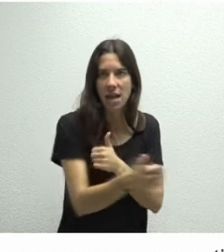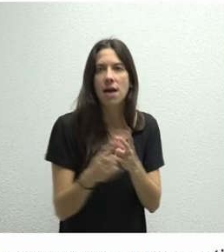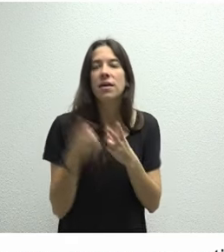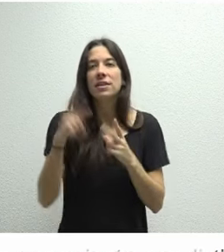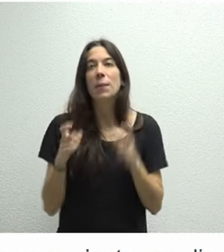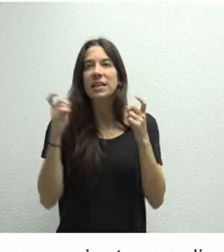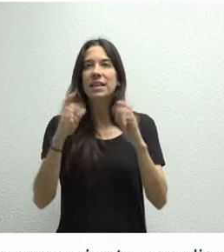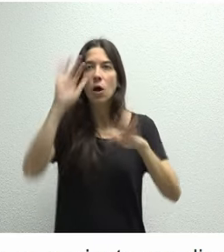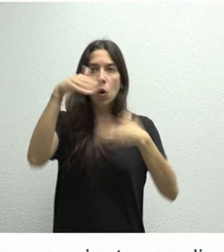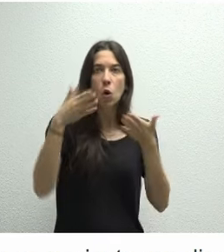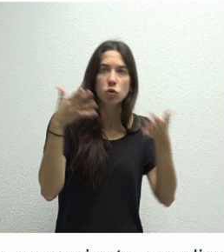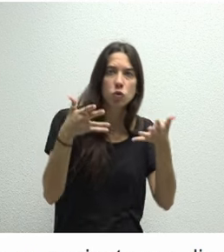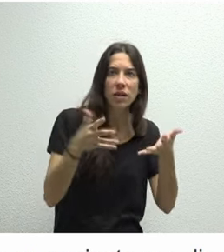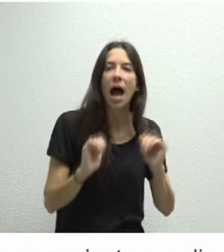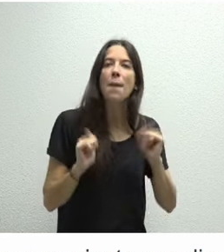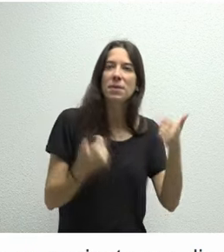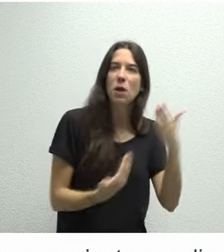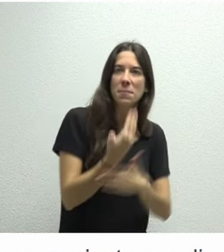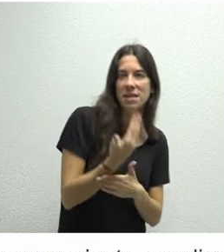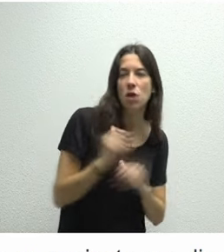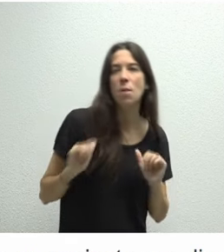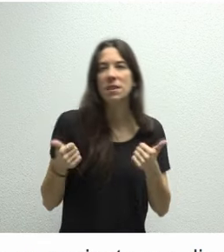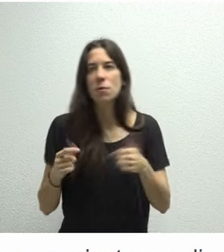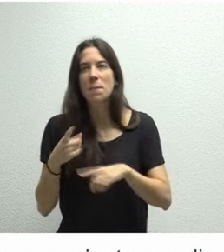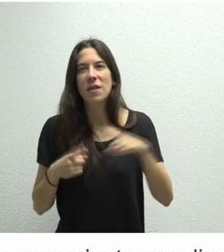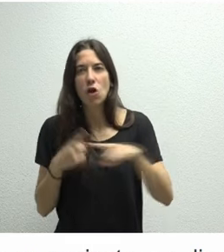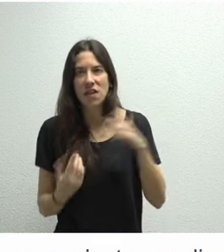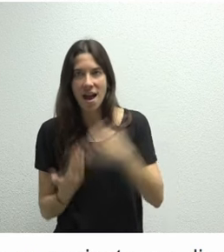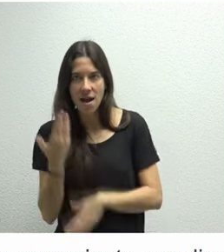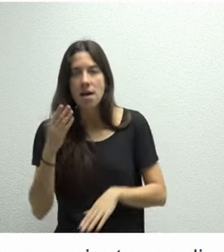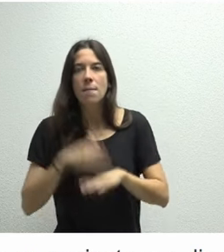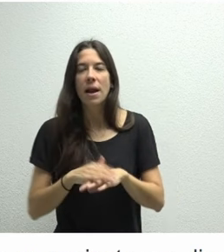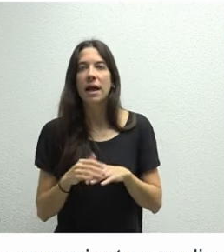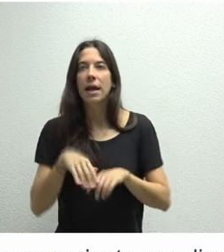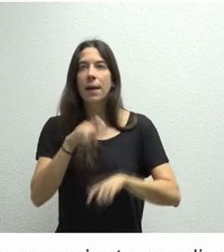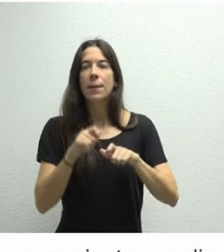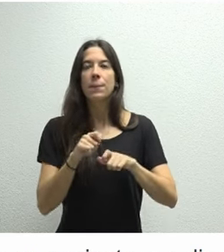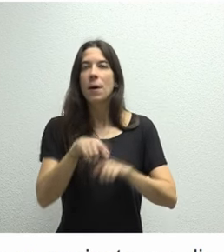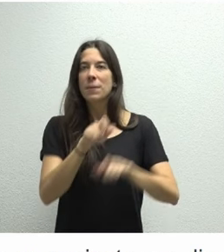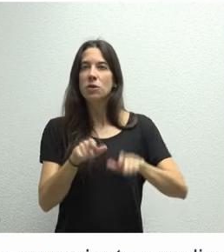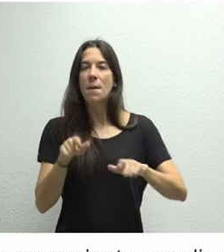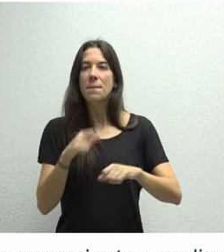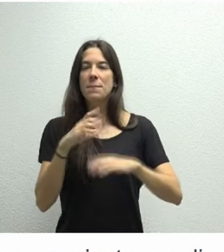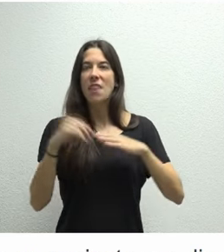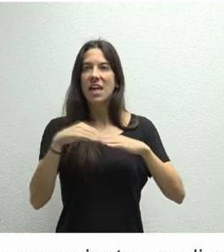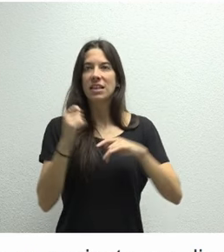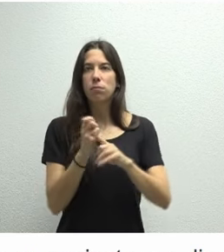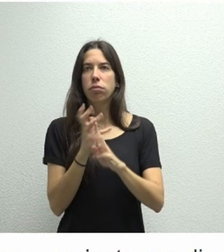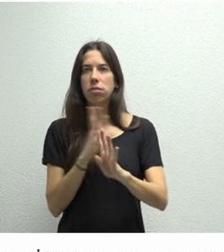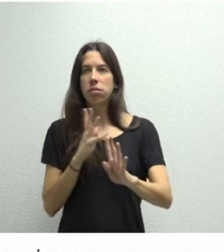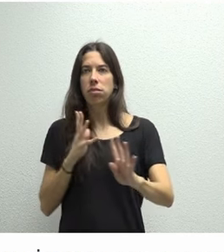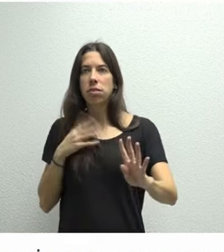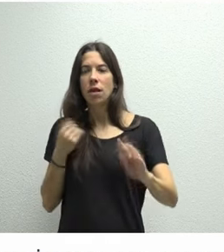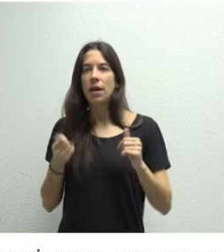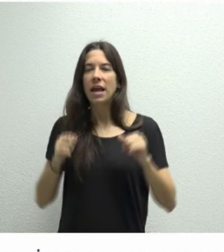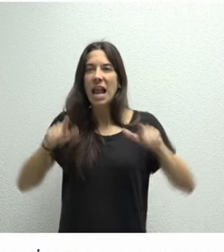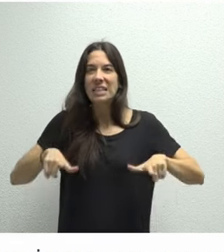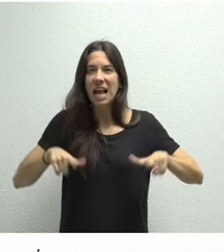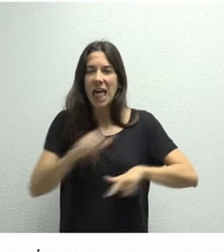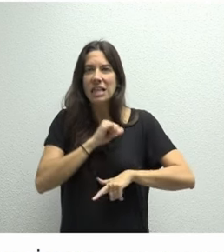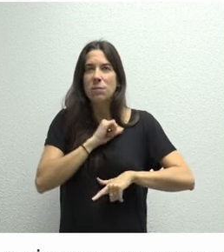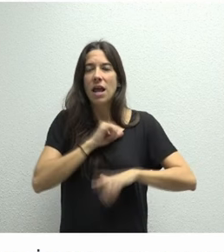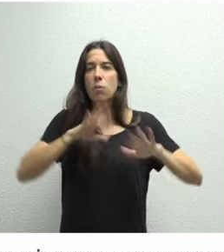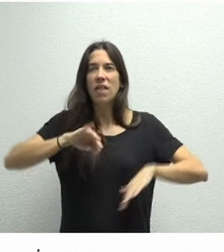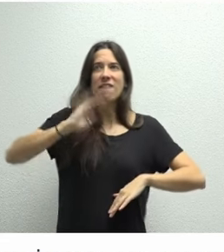bien a primera H de la mañana o bien a primera hora de mediodía para que no se aglutina en los pacientes en la sala de espera y sea un estímulo externo que les pueda